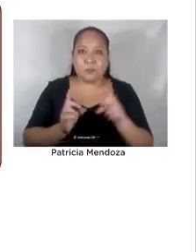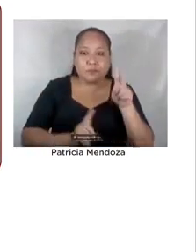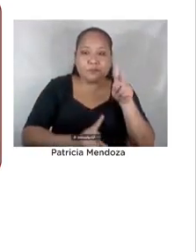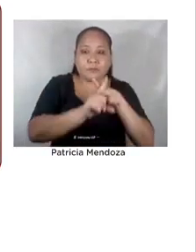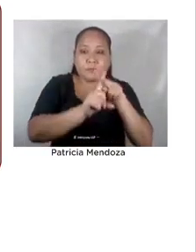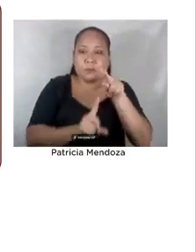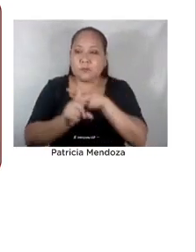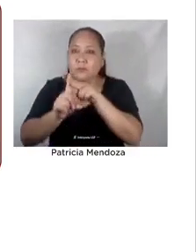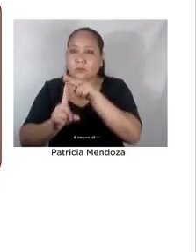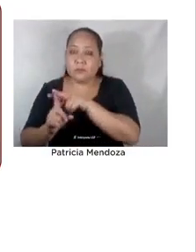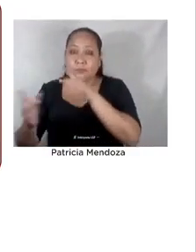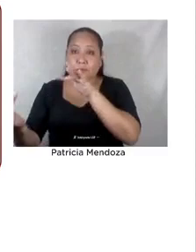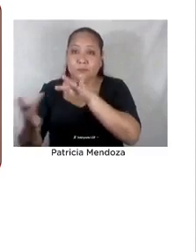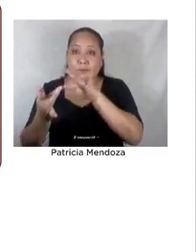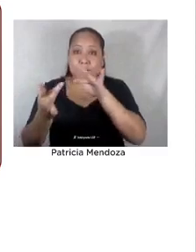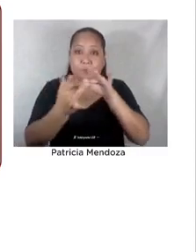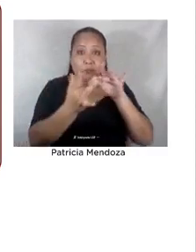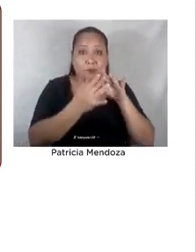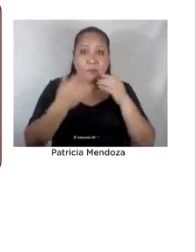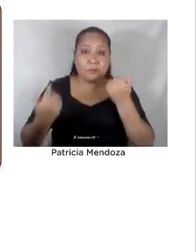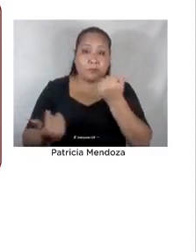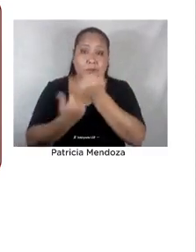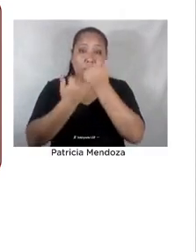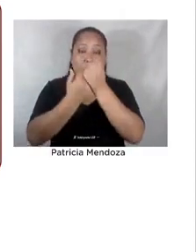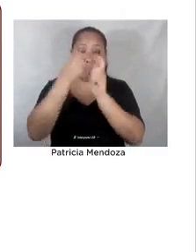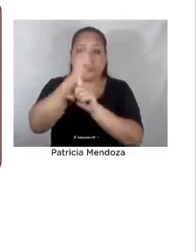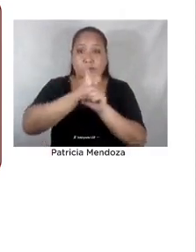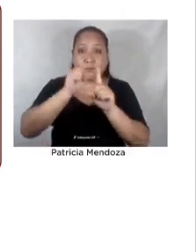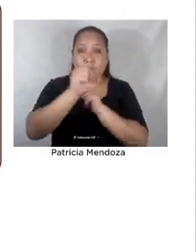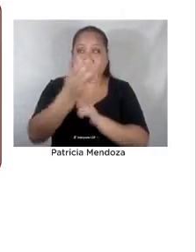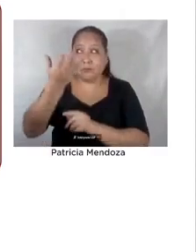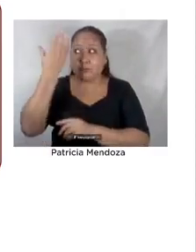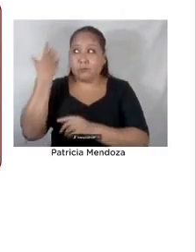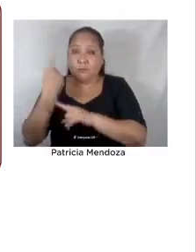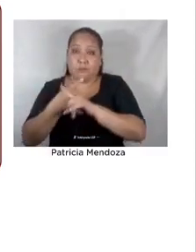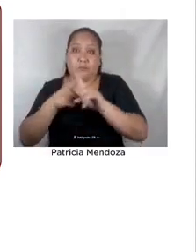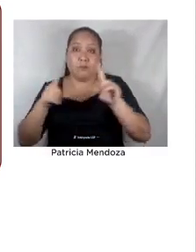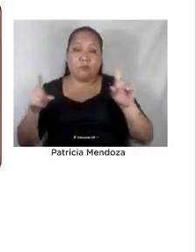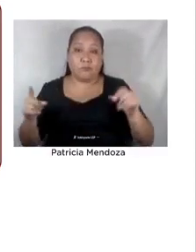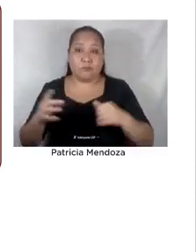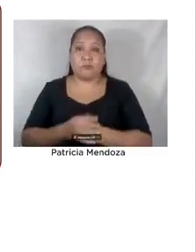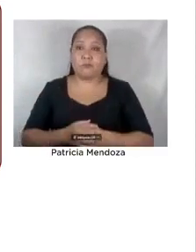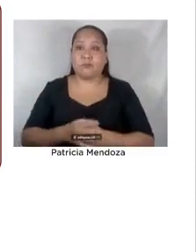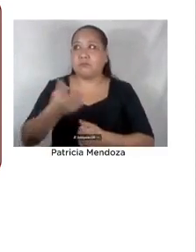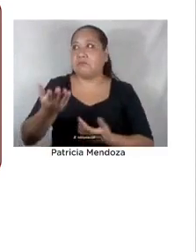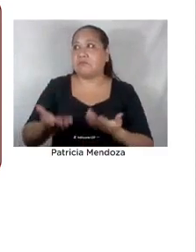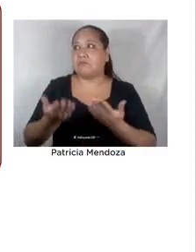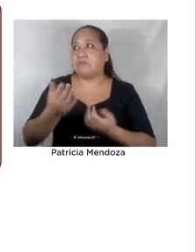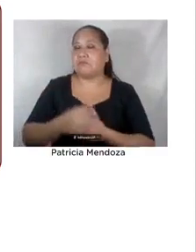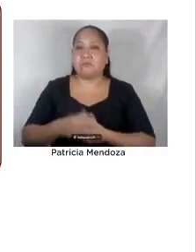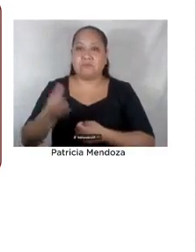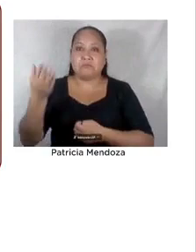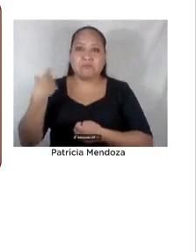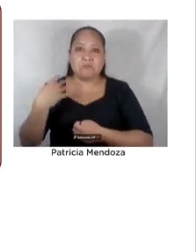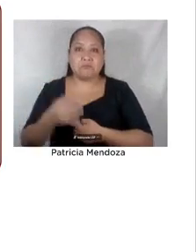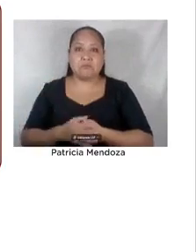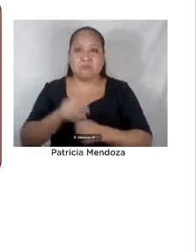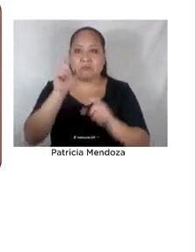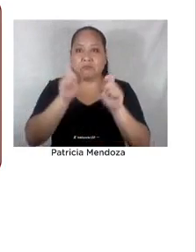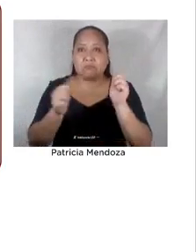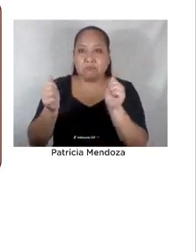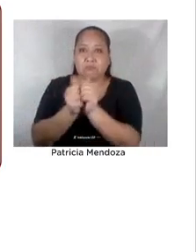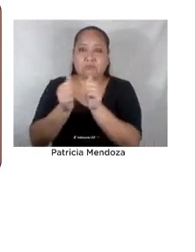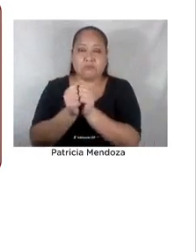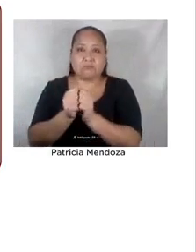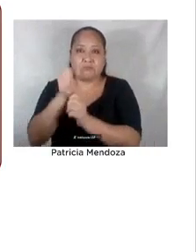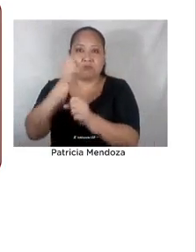redes de soporte social, que antes probablemente eran distintas, porque en redes de soporte social podían ser las personas con las que trabajaba,